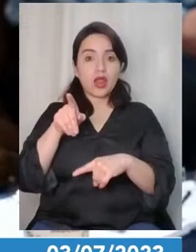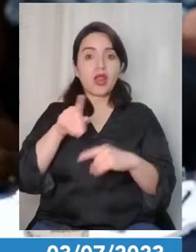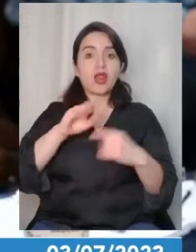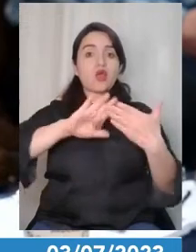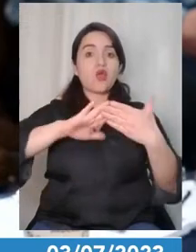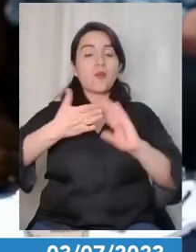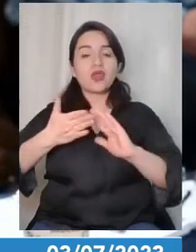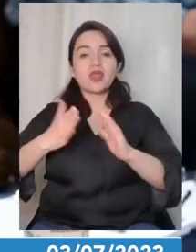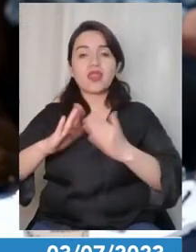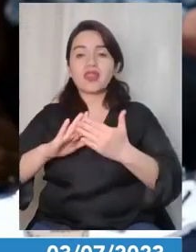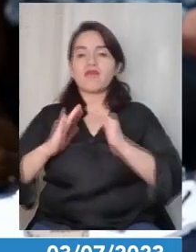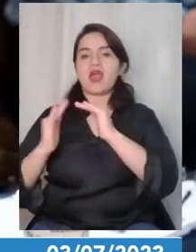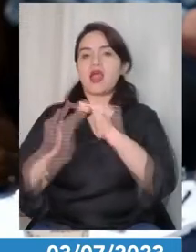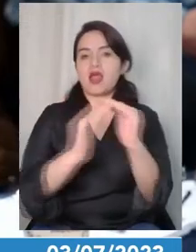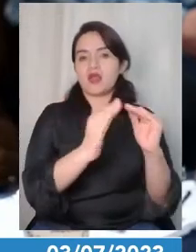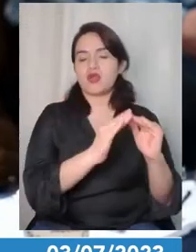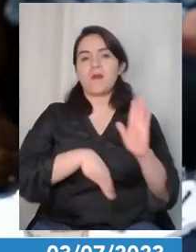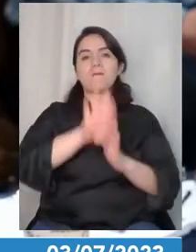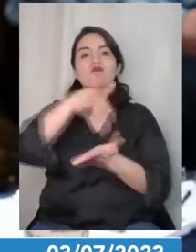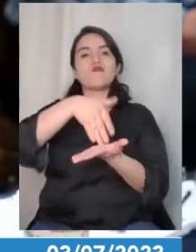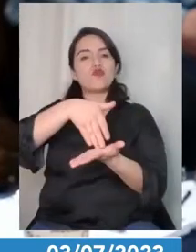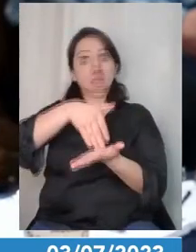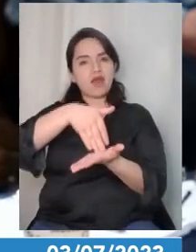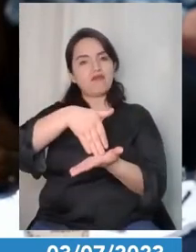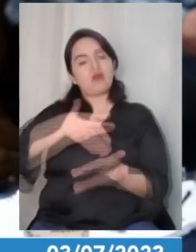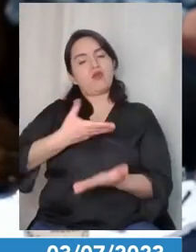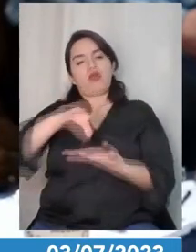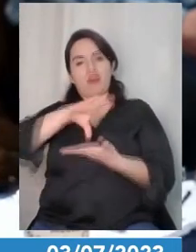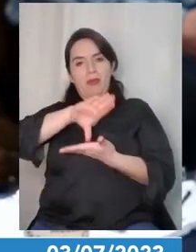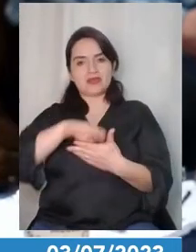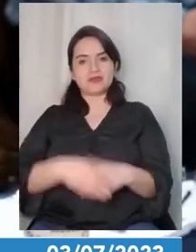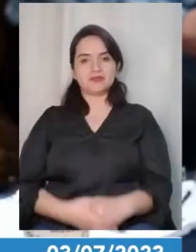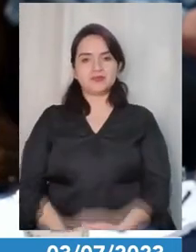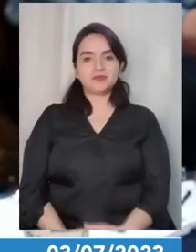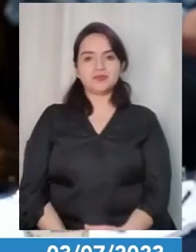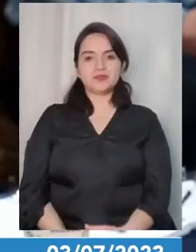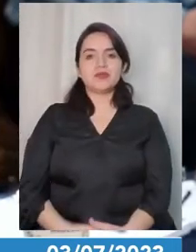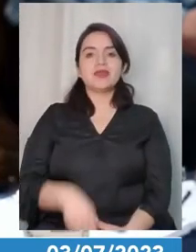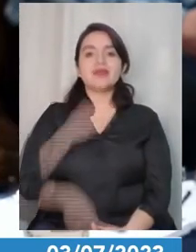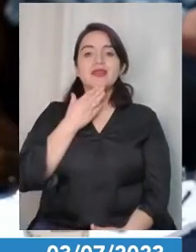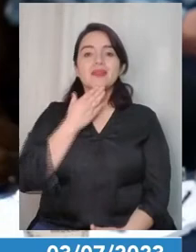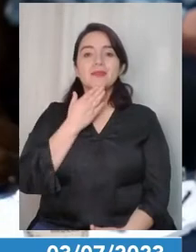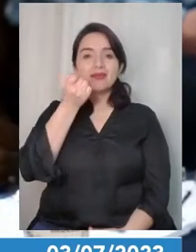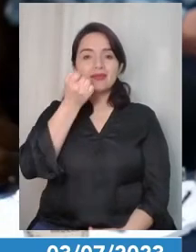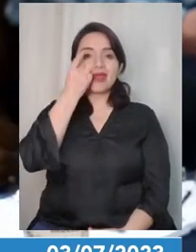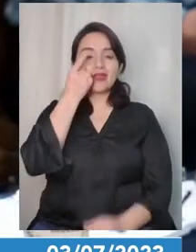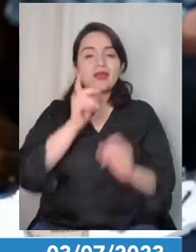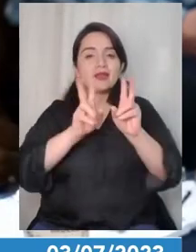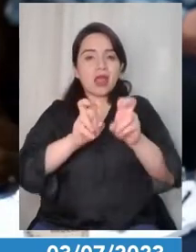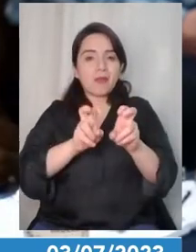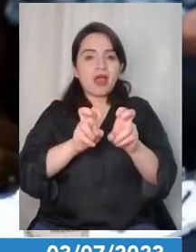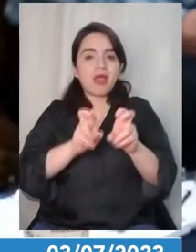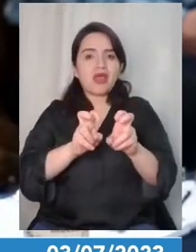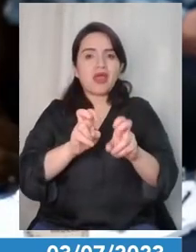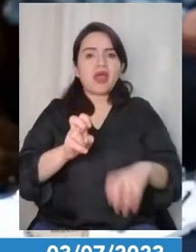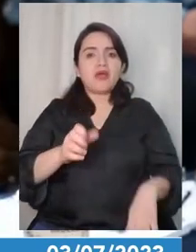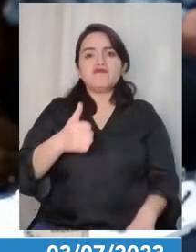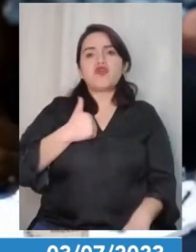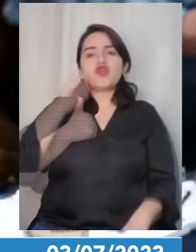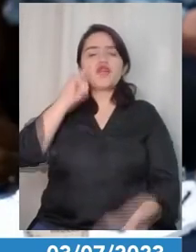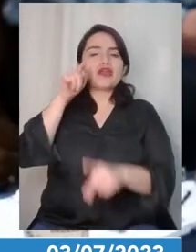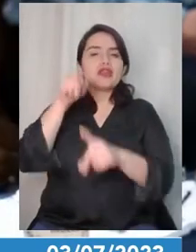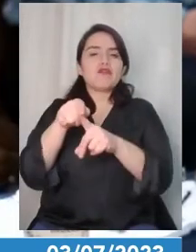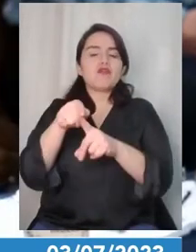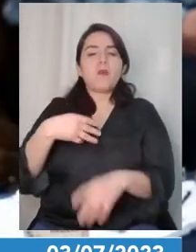país. Pero sin embargo, también entiendo de que justamente estos temas no hay que dejarlo a la voluntad de los municipios, ¿no?, o de la seremía, o de quien